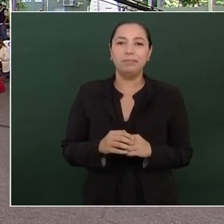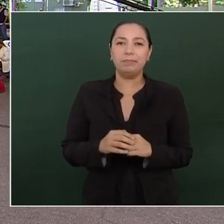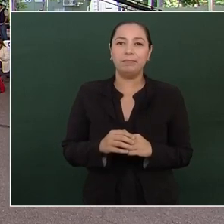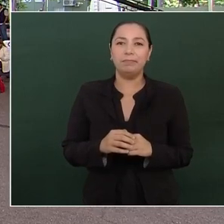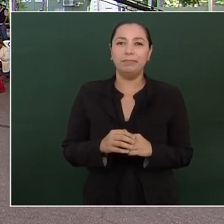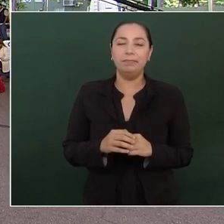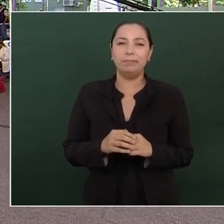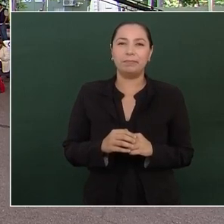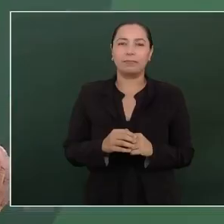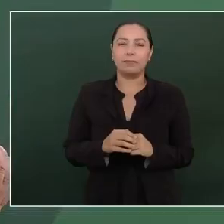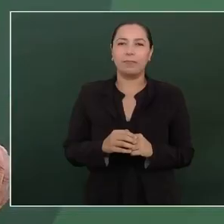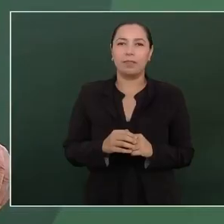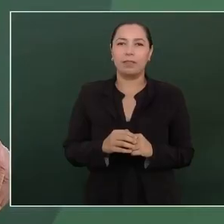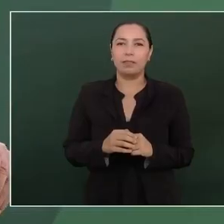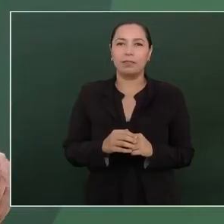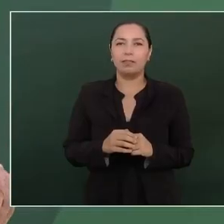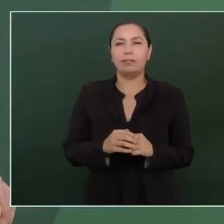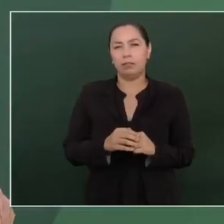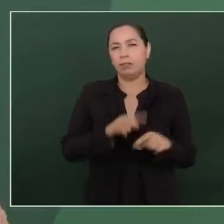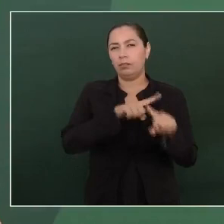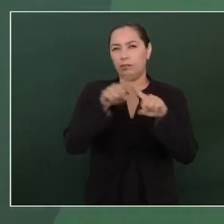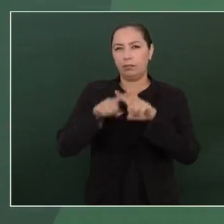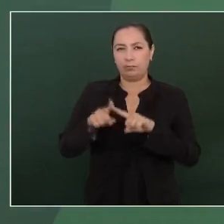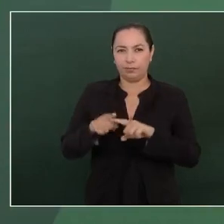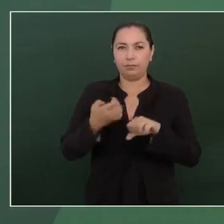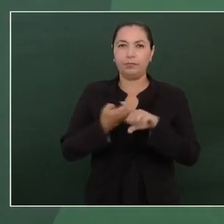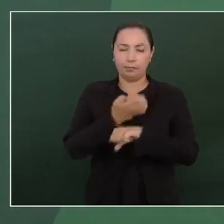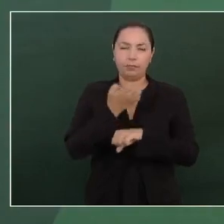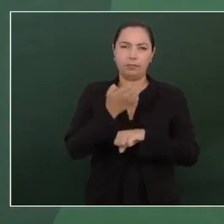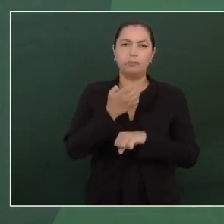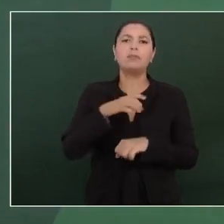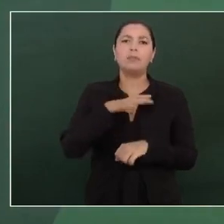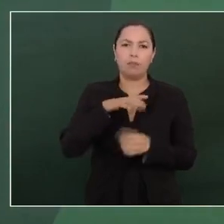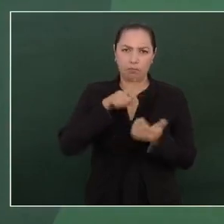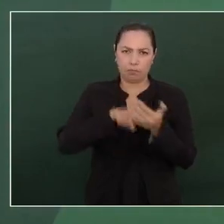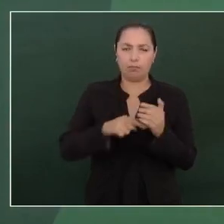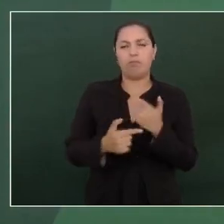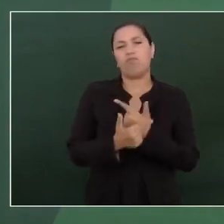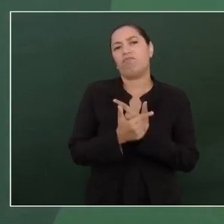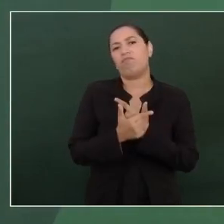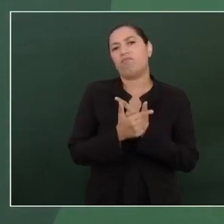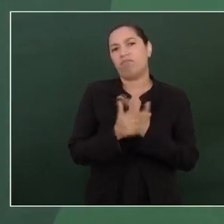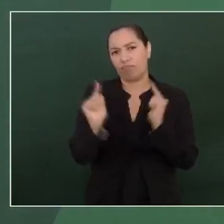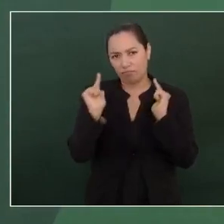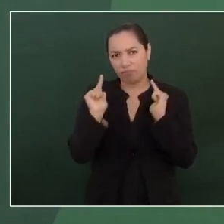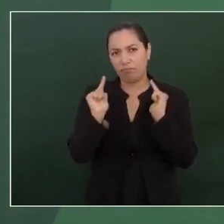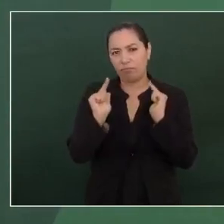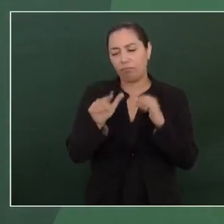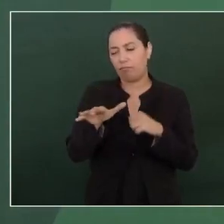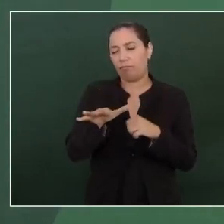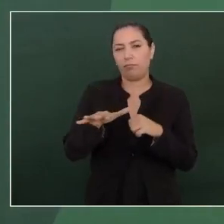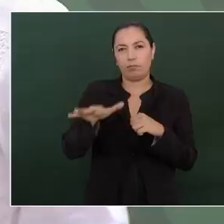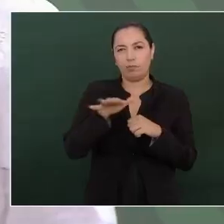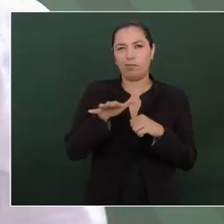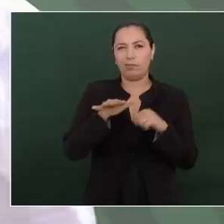En los estados hay más libertad, en los medios convencionales.